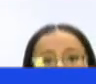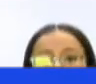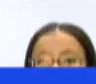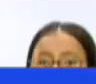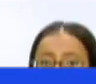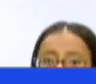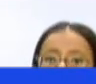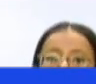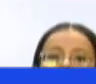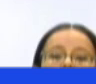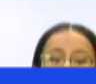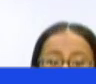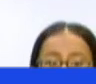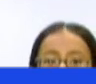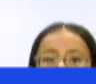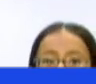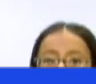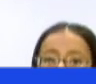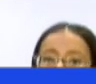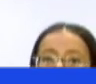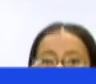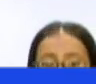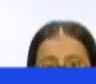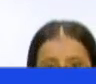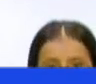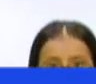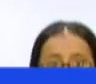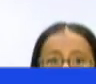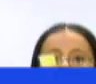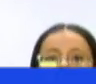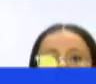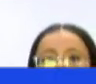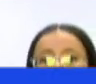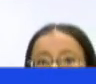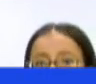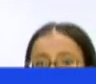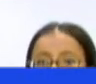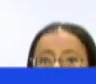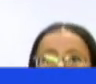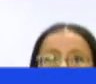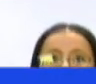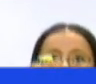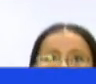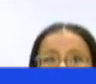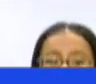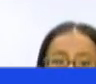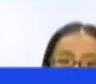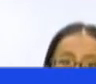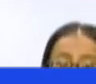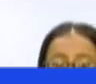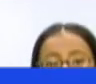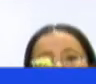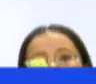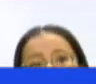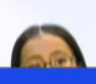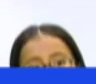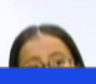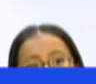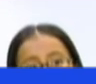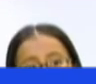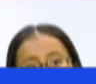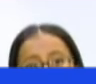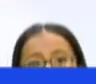excandidato presidencial del Partido Liberal y actual presidente de esta institución